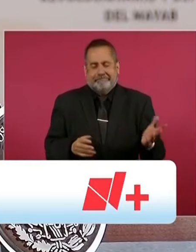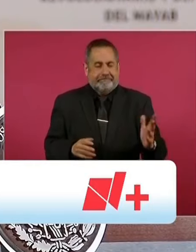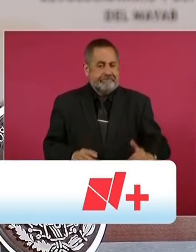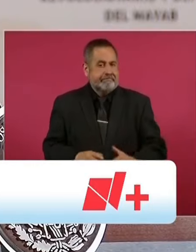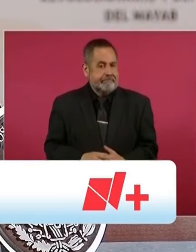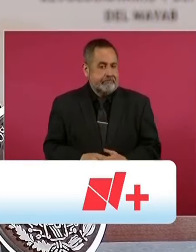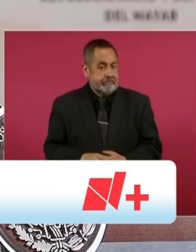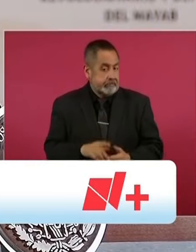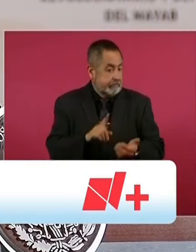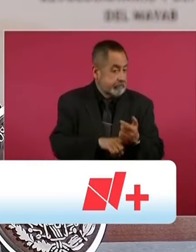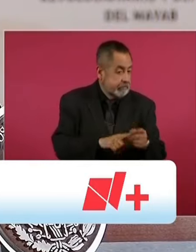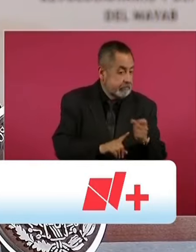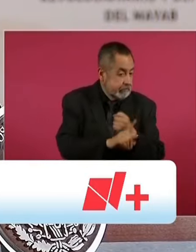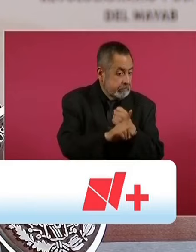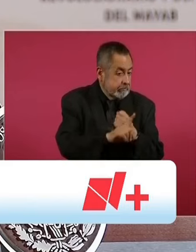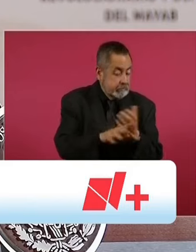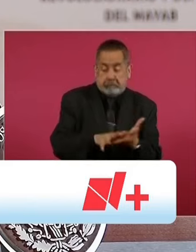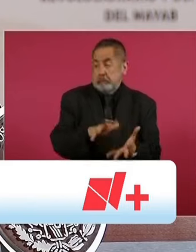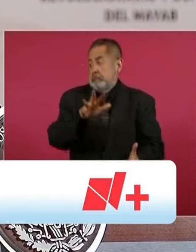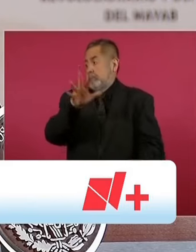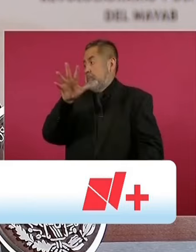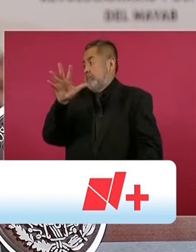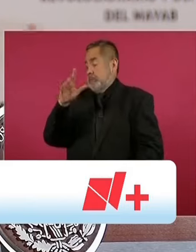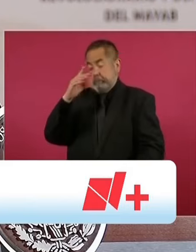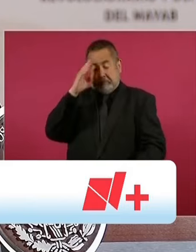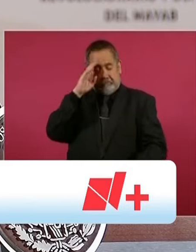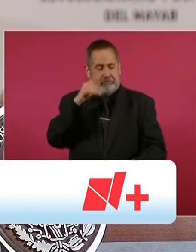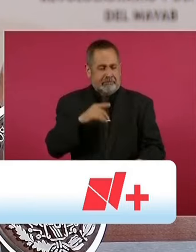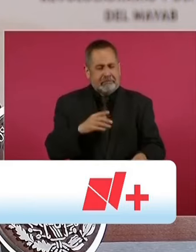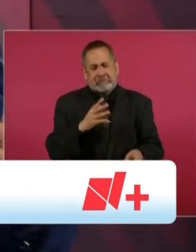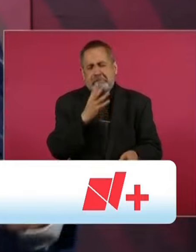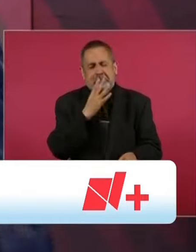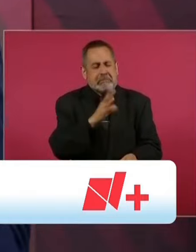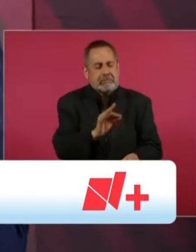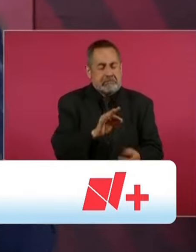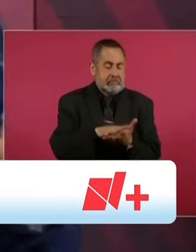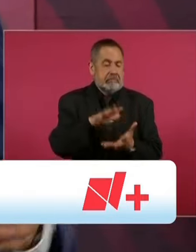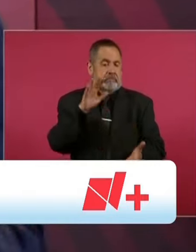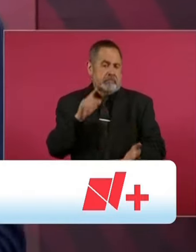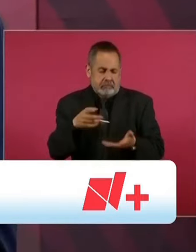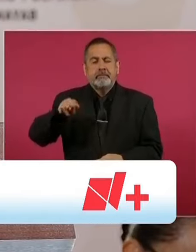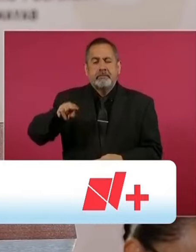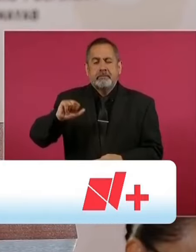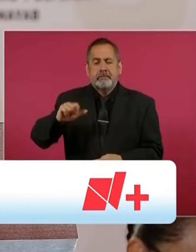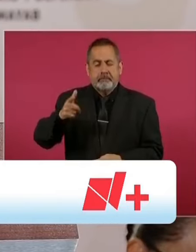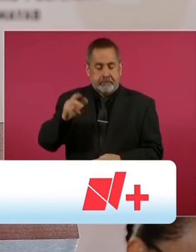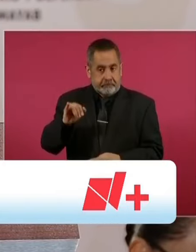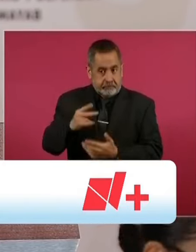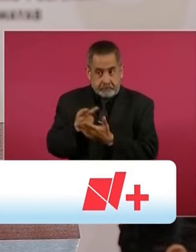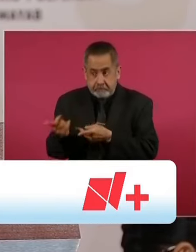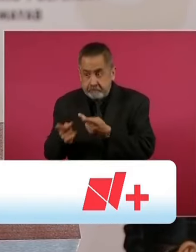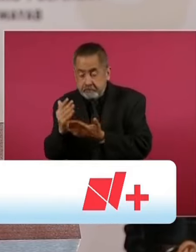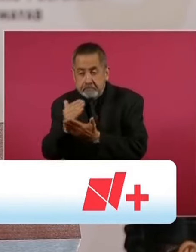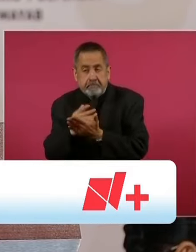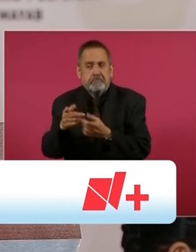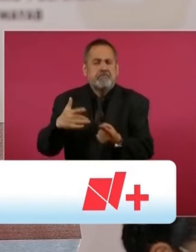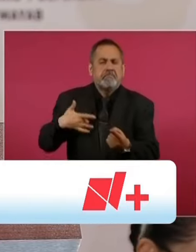los problemas que desde luego existen de inseguridad. El pueblo de México